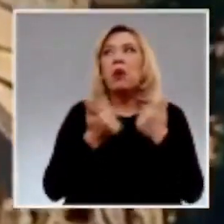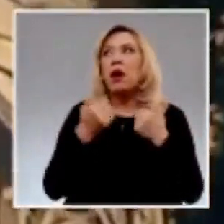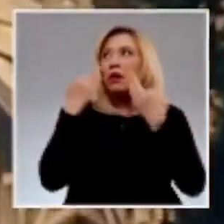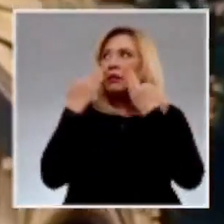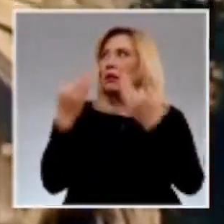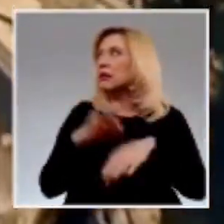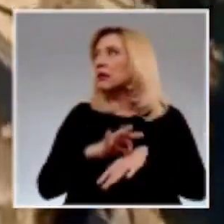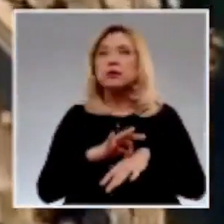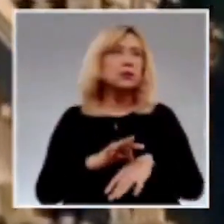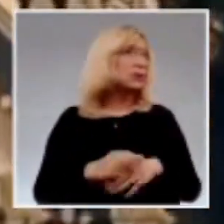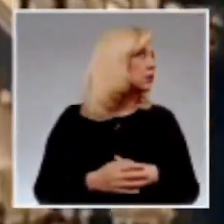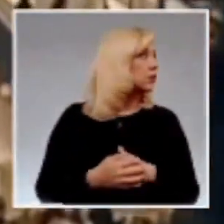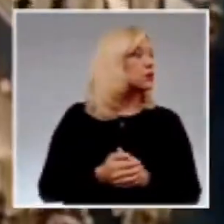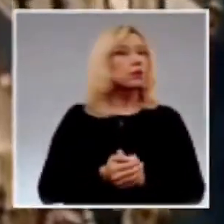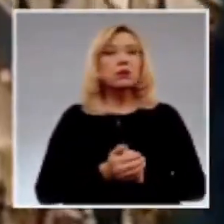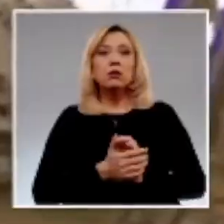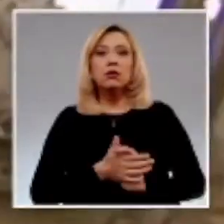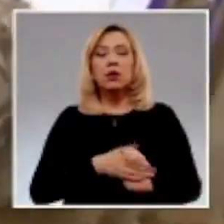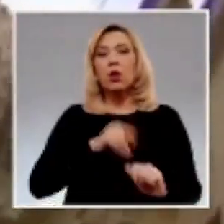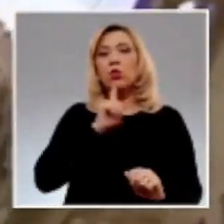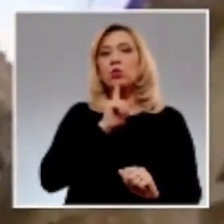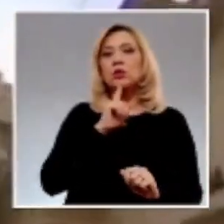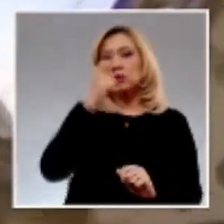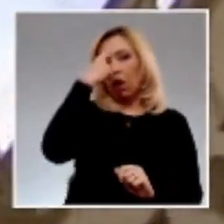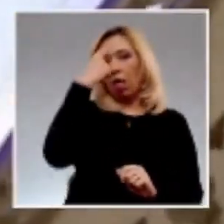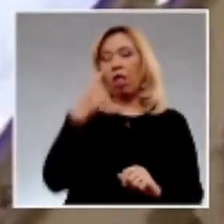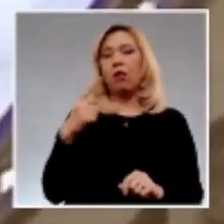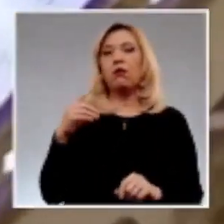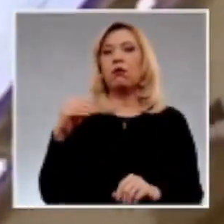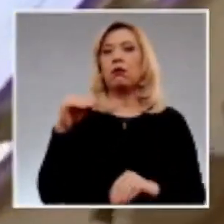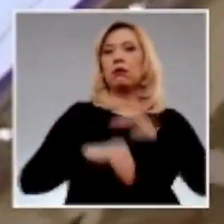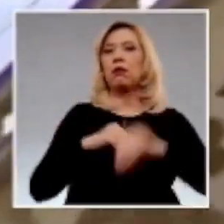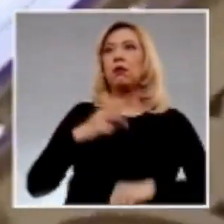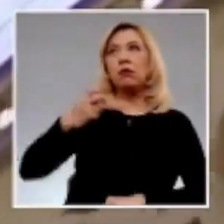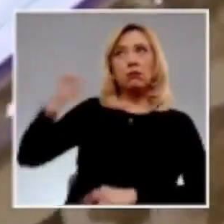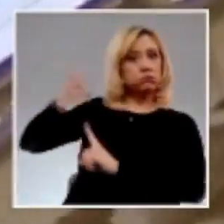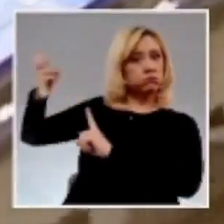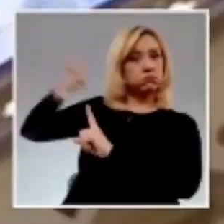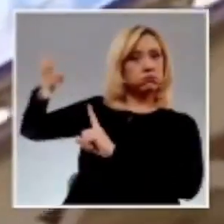denuncia relativa a tales acciones no puede llevar a calificar su acto como de mala fe.